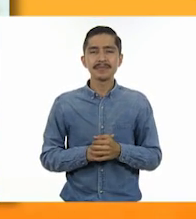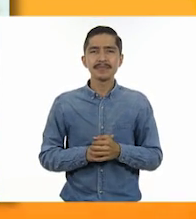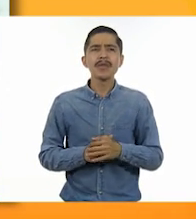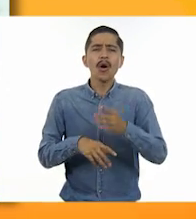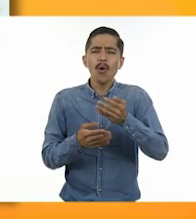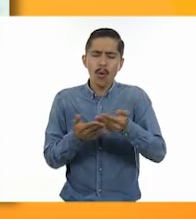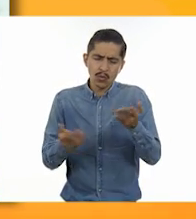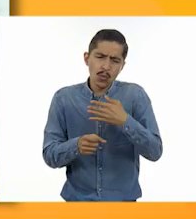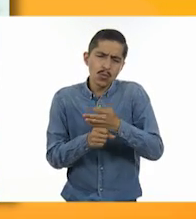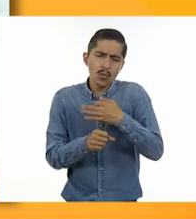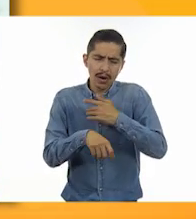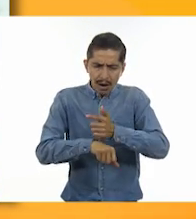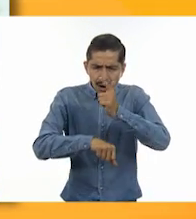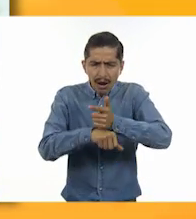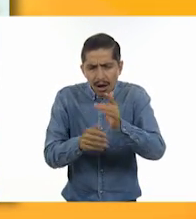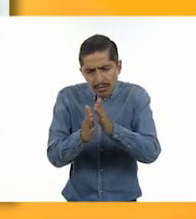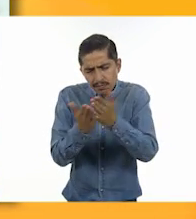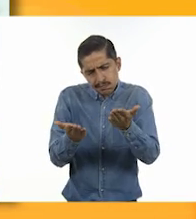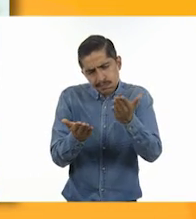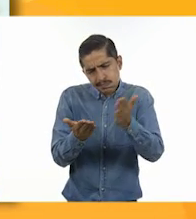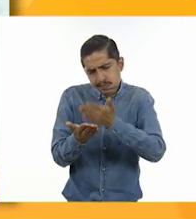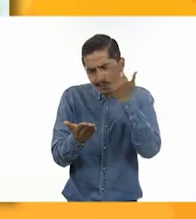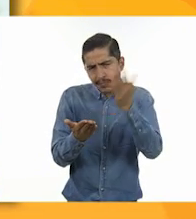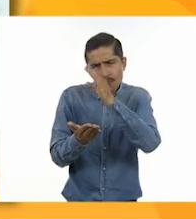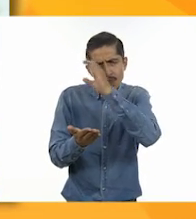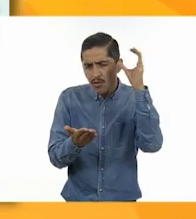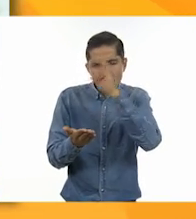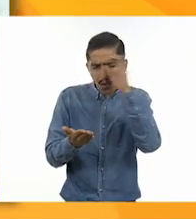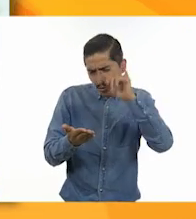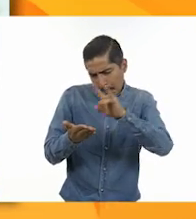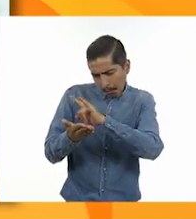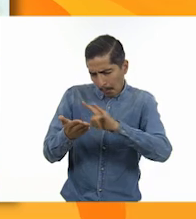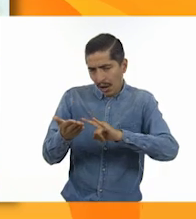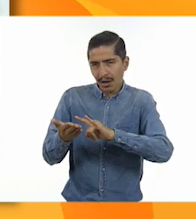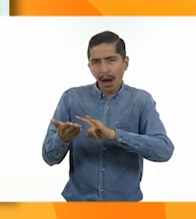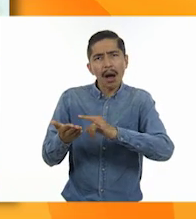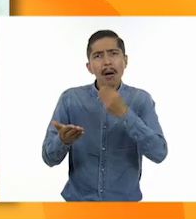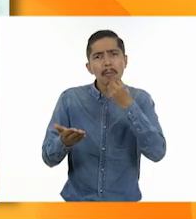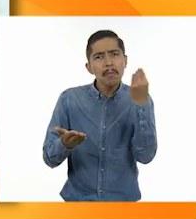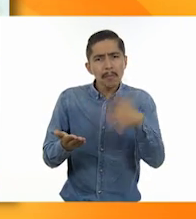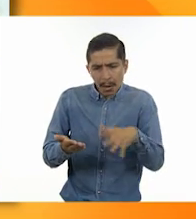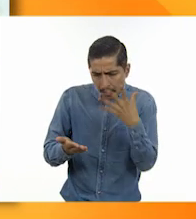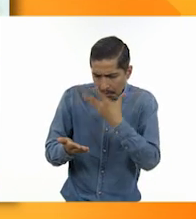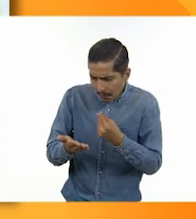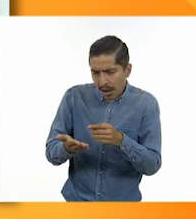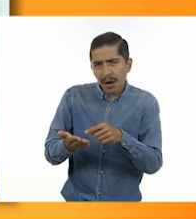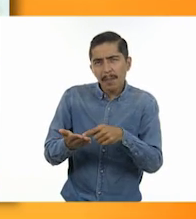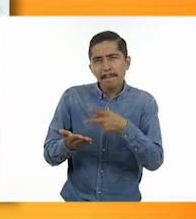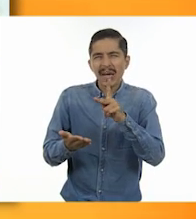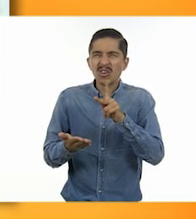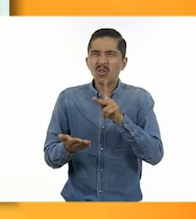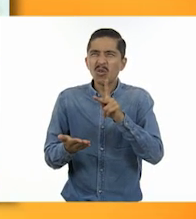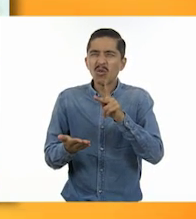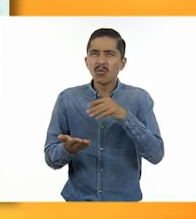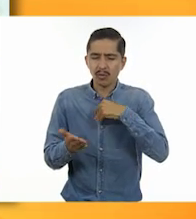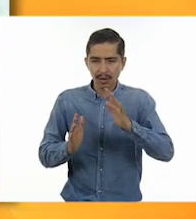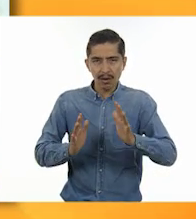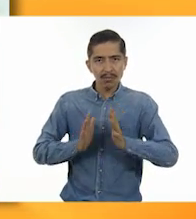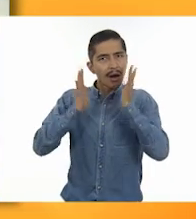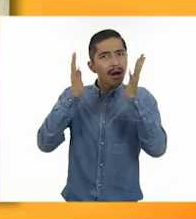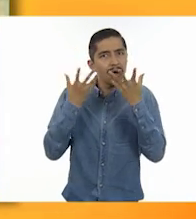Hoy descubrí un álbum de fotos en el viejo armario. Es muy bonito, pero a mí me provocó un gran